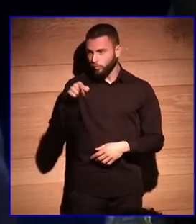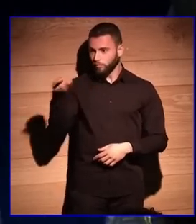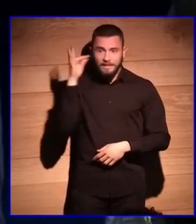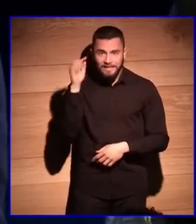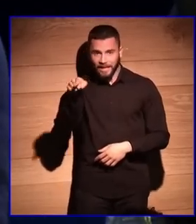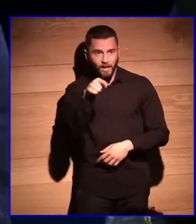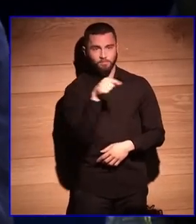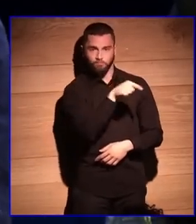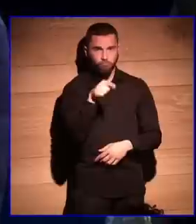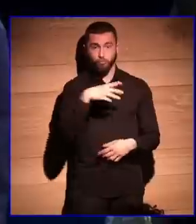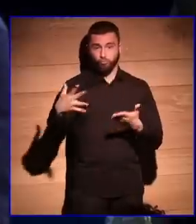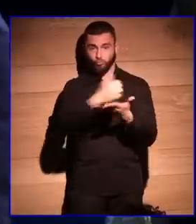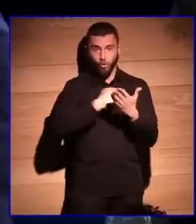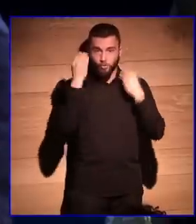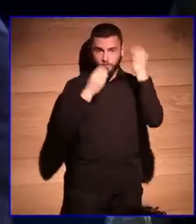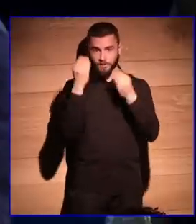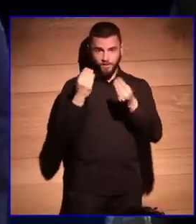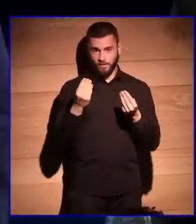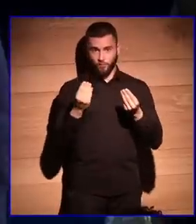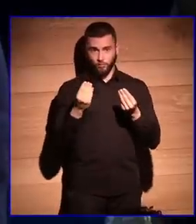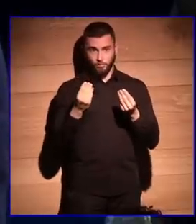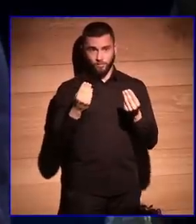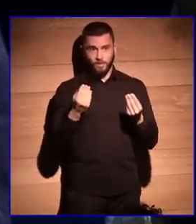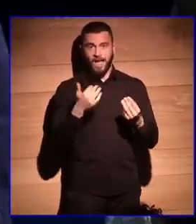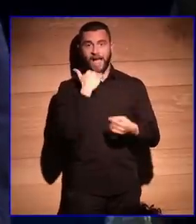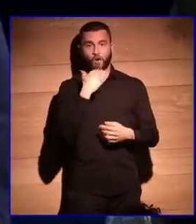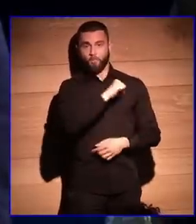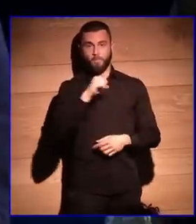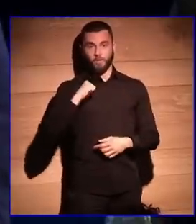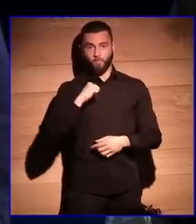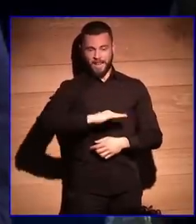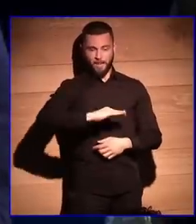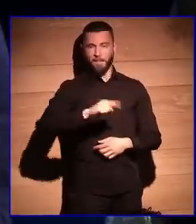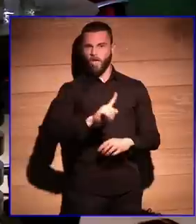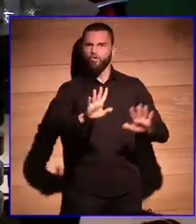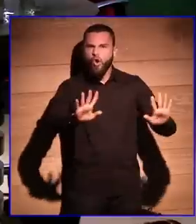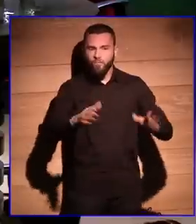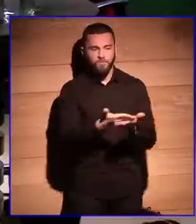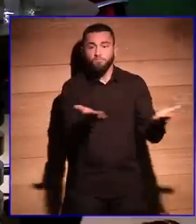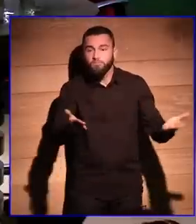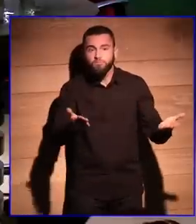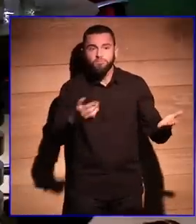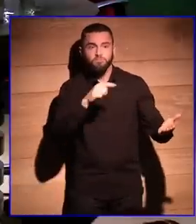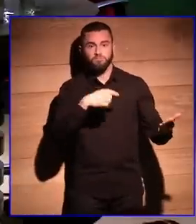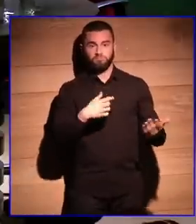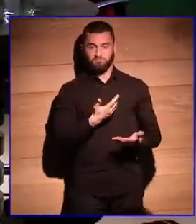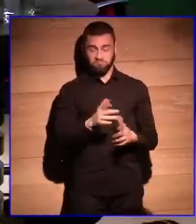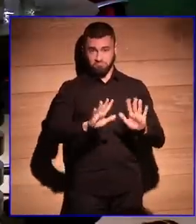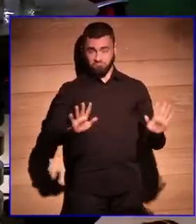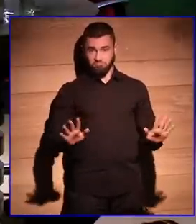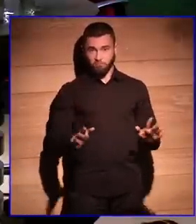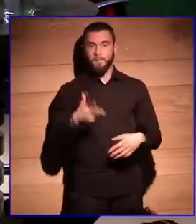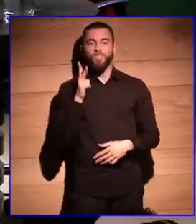todo lo es un rasgo fundamental del pensamiento. No es algo personal del malvado ni de nadie. Claro, pero una cosa es que ese